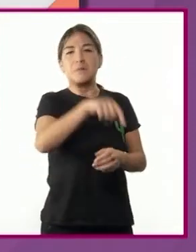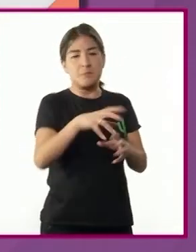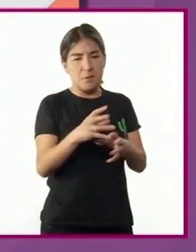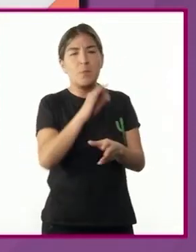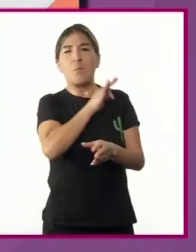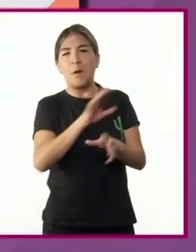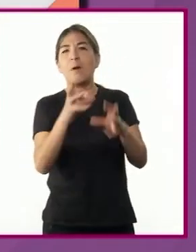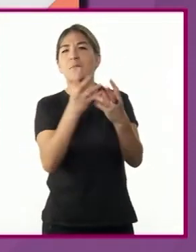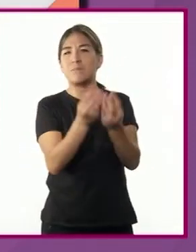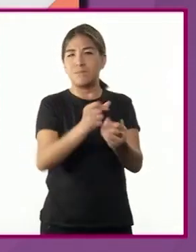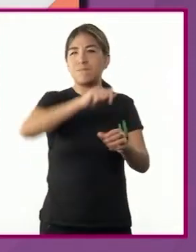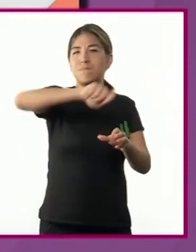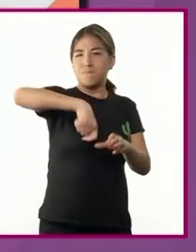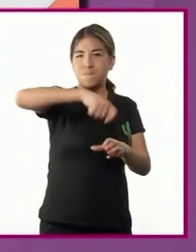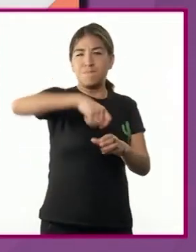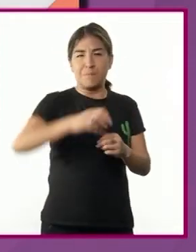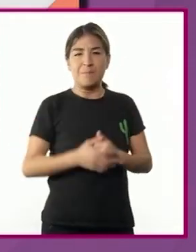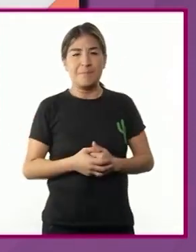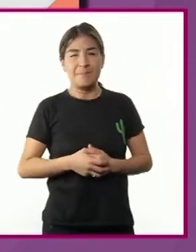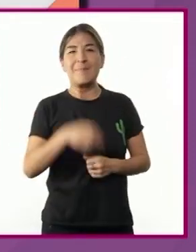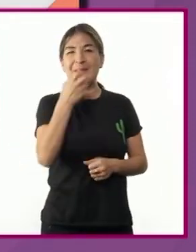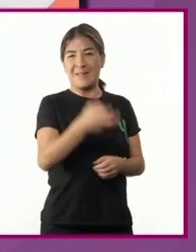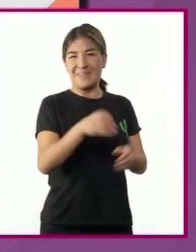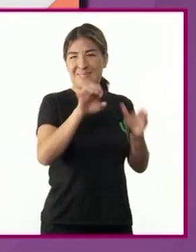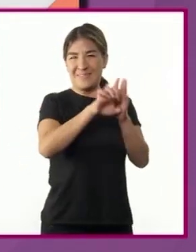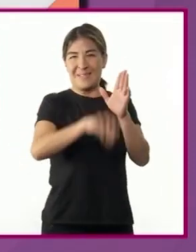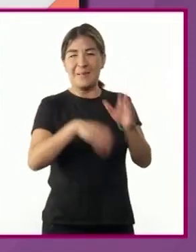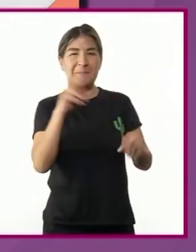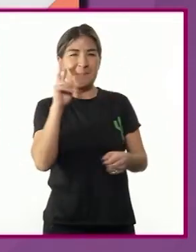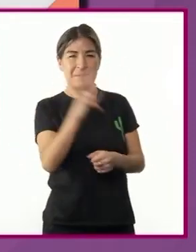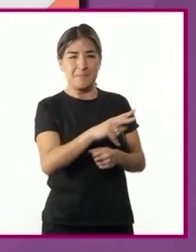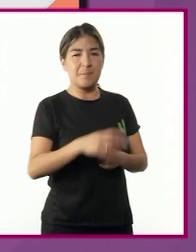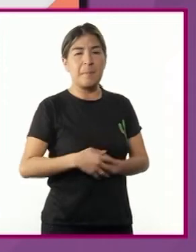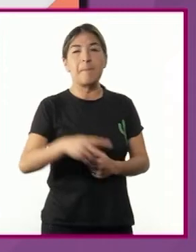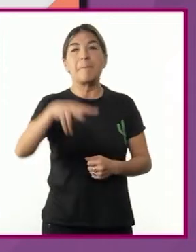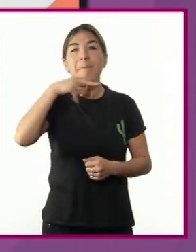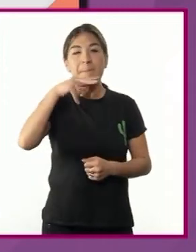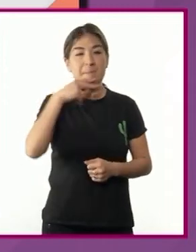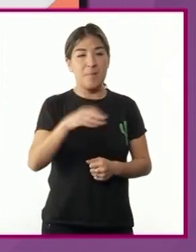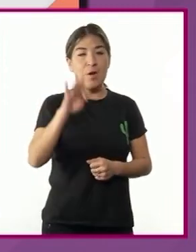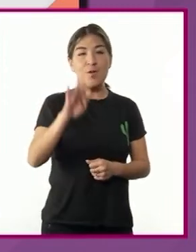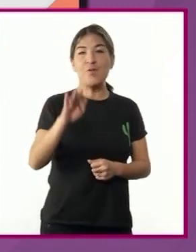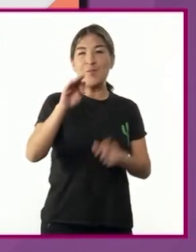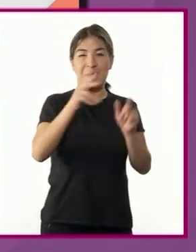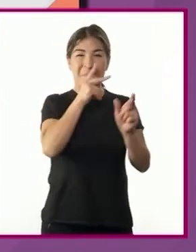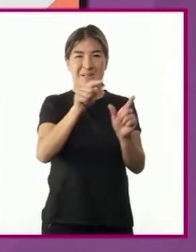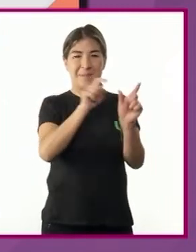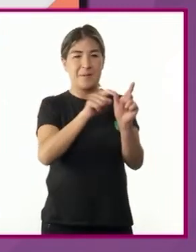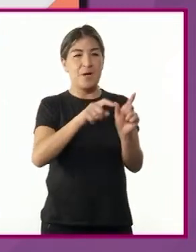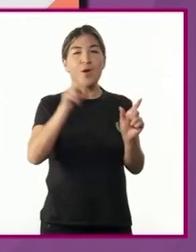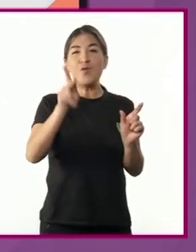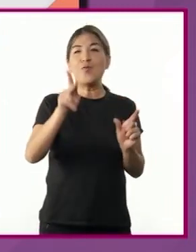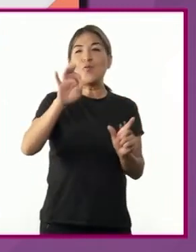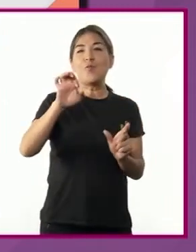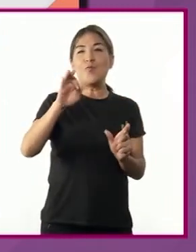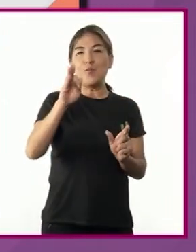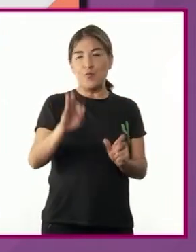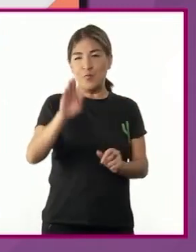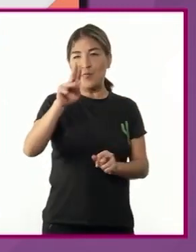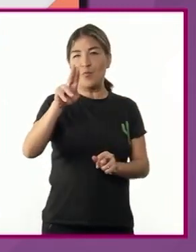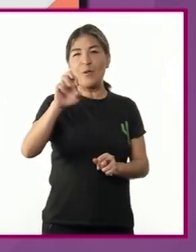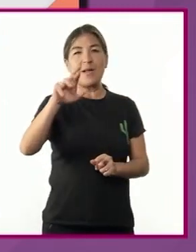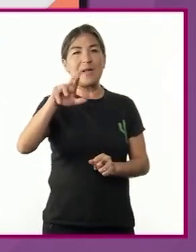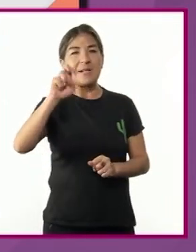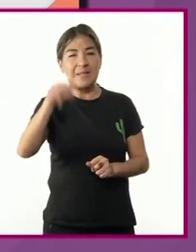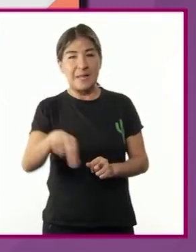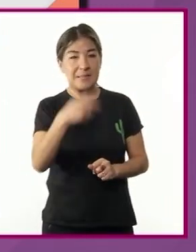soluciones. En este ejemplo, como observamos, el verbo fueran en la oración condicional está